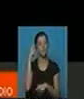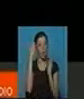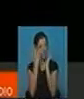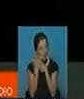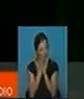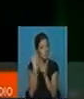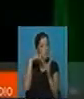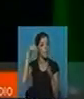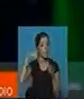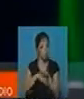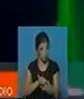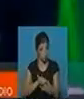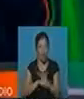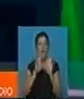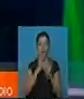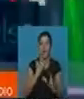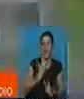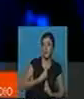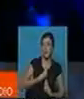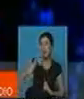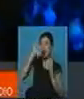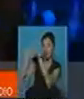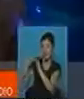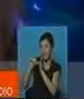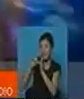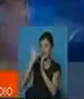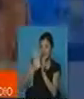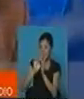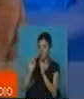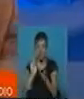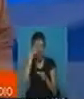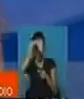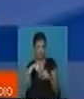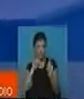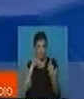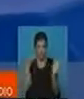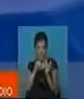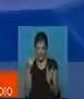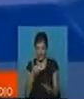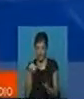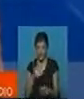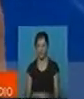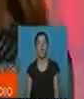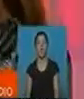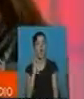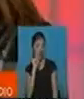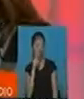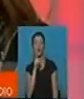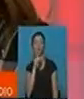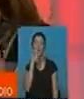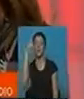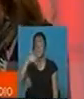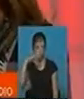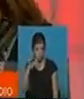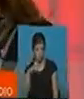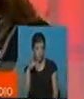profunda respecto a que el terror no está allá afuera solamente, sino que puede estar dentro de la propia sociedad. Sí, algo que no parece recordar Donald Trump, que vive